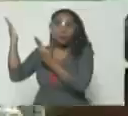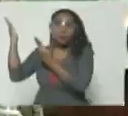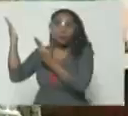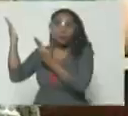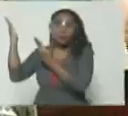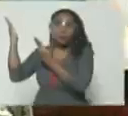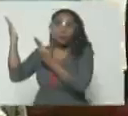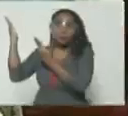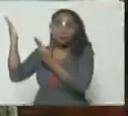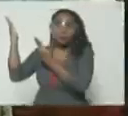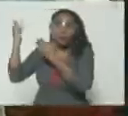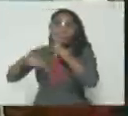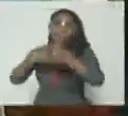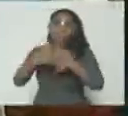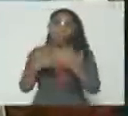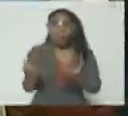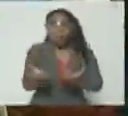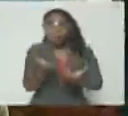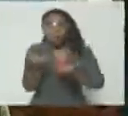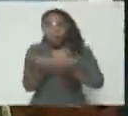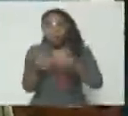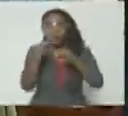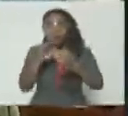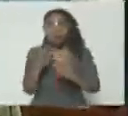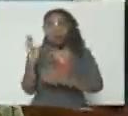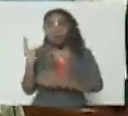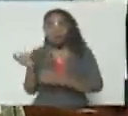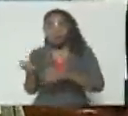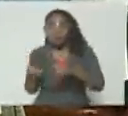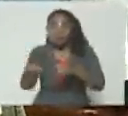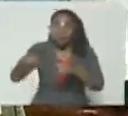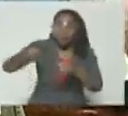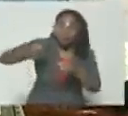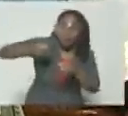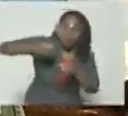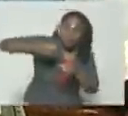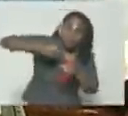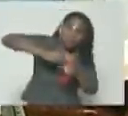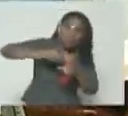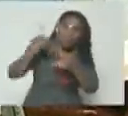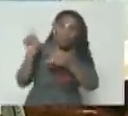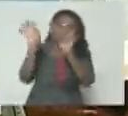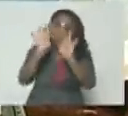Después de una temperatura adecuada, se sirve de esta manera.